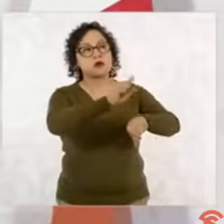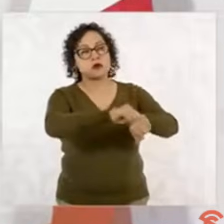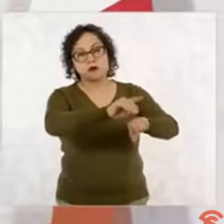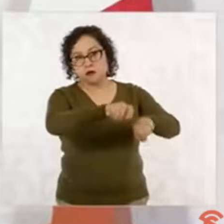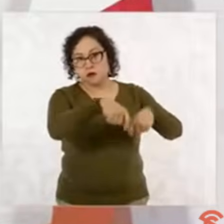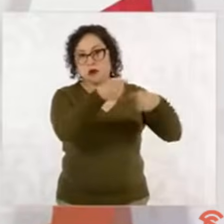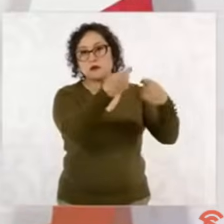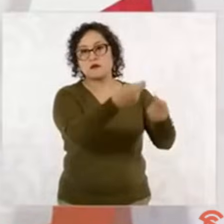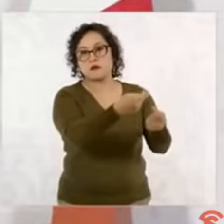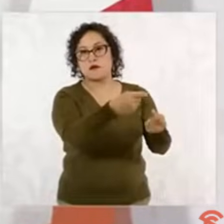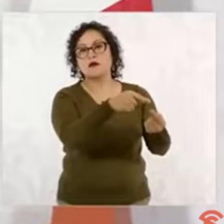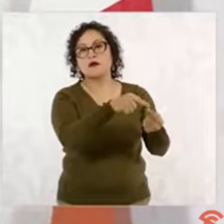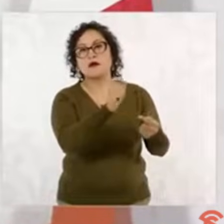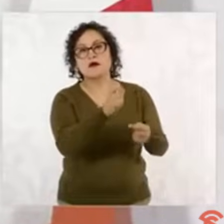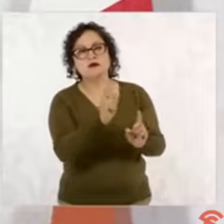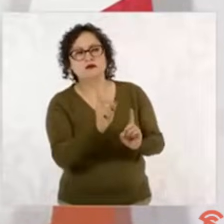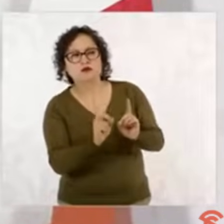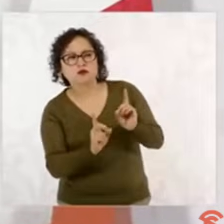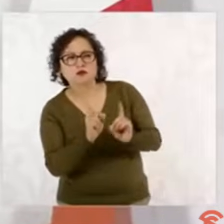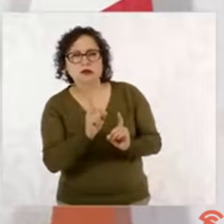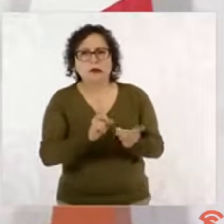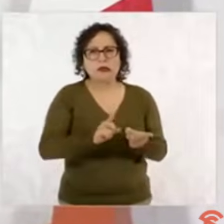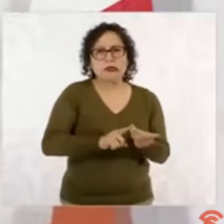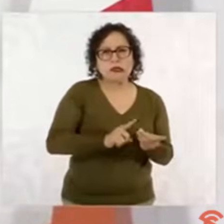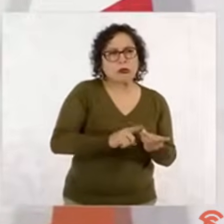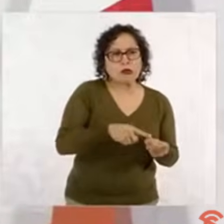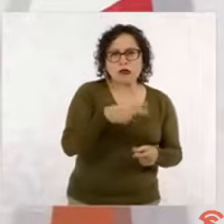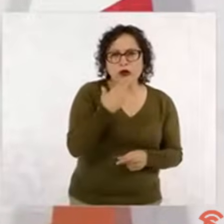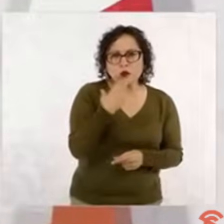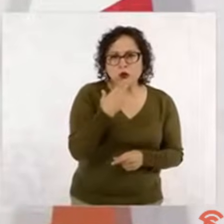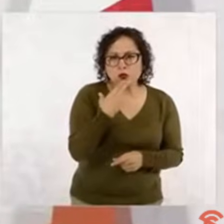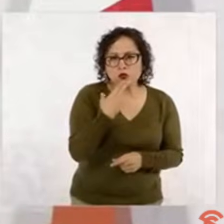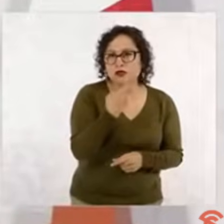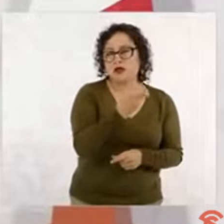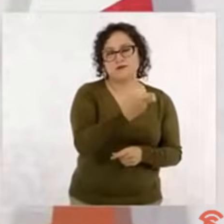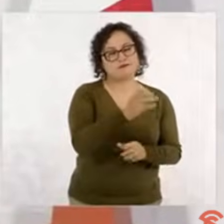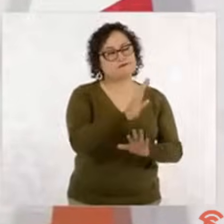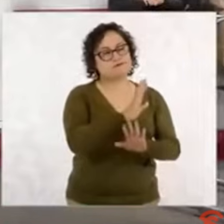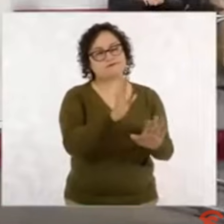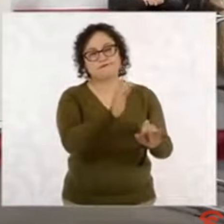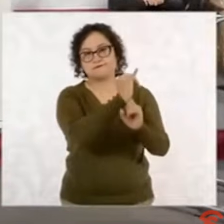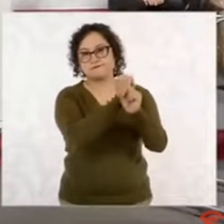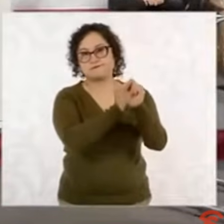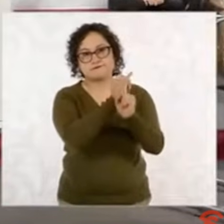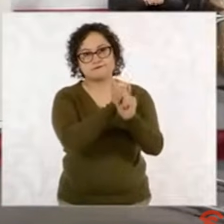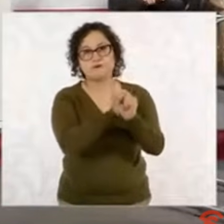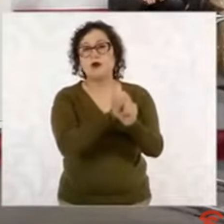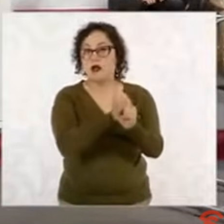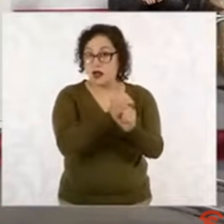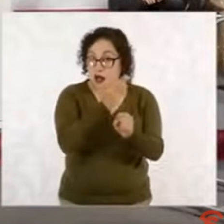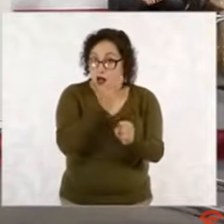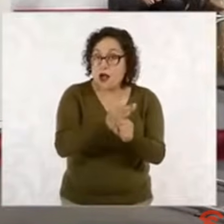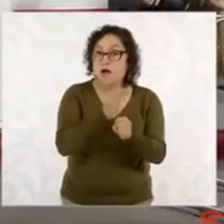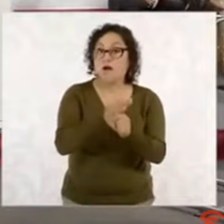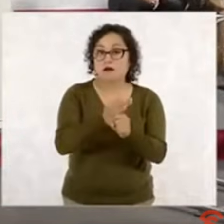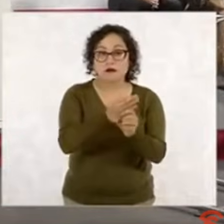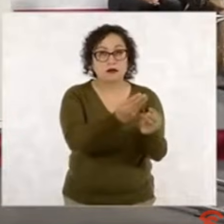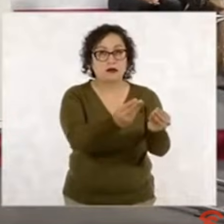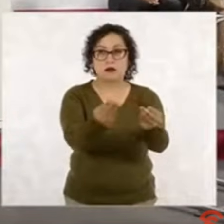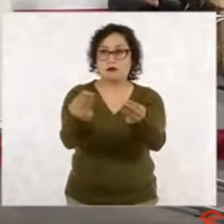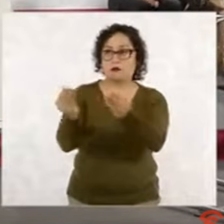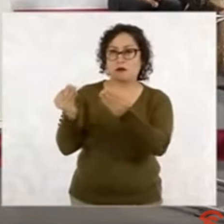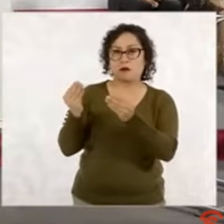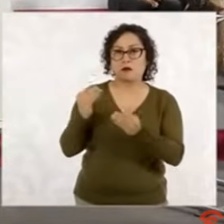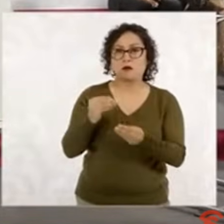utilizados de manera especulativa, es decir, hay muchos beneficiarios de títulos de concesión que no los están utilizando,